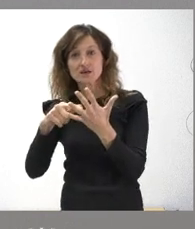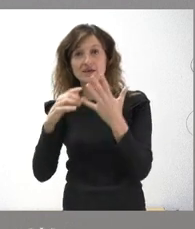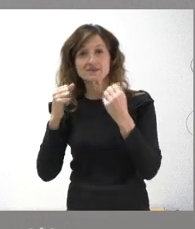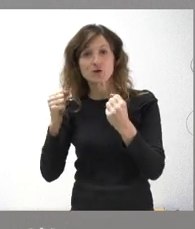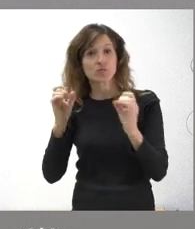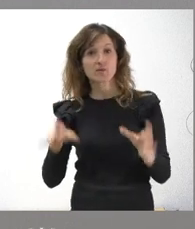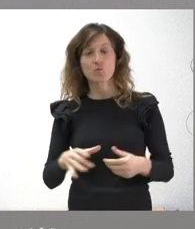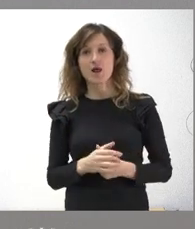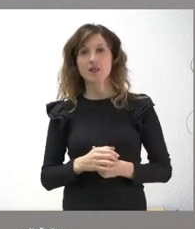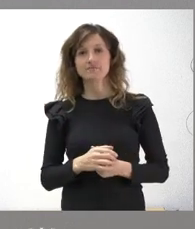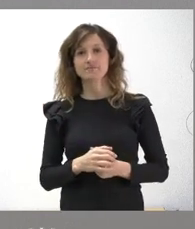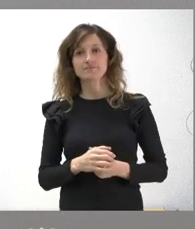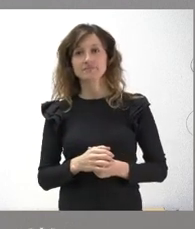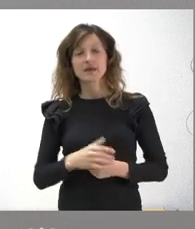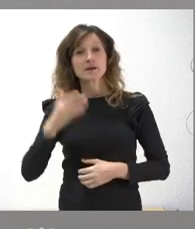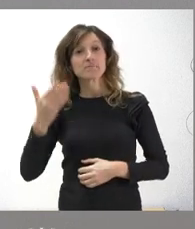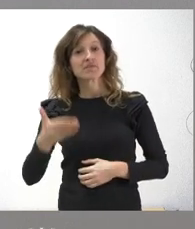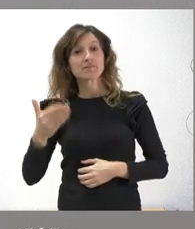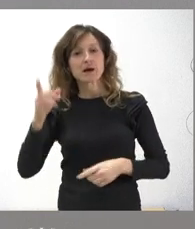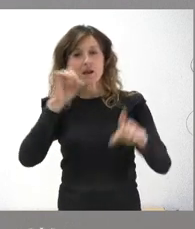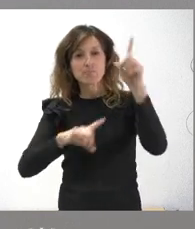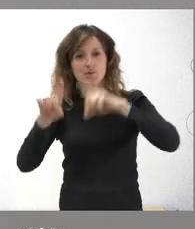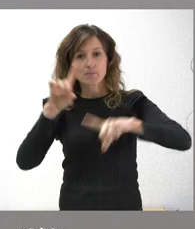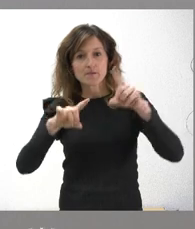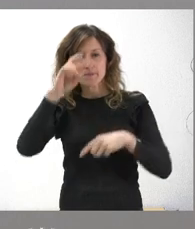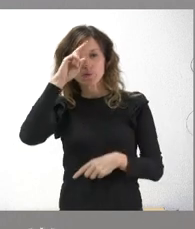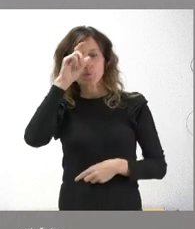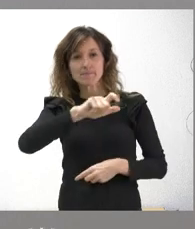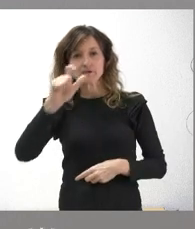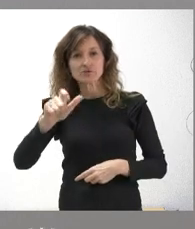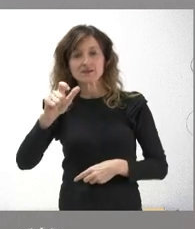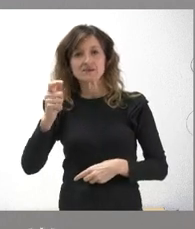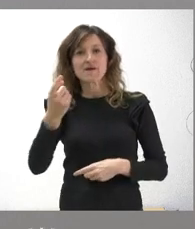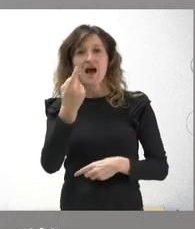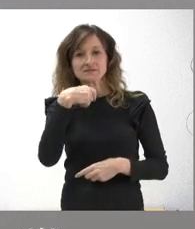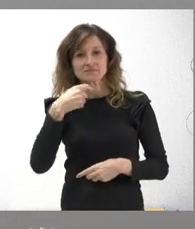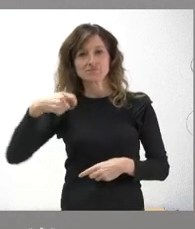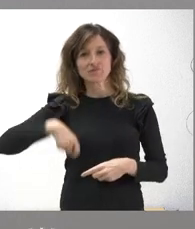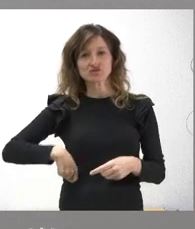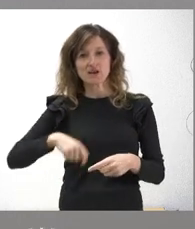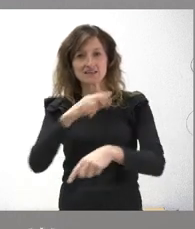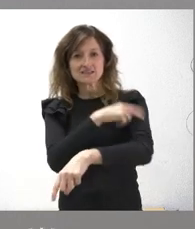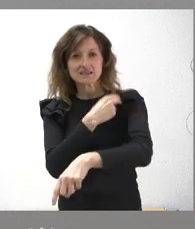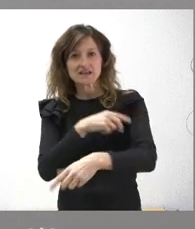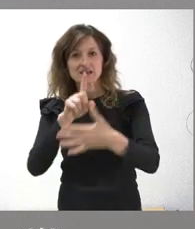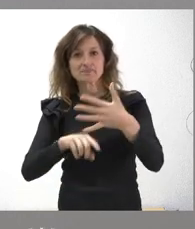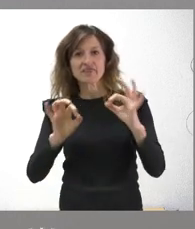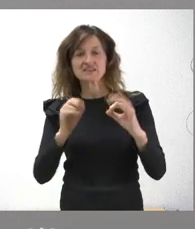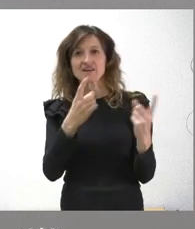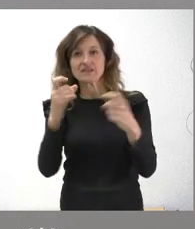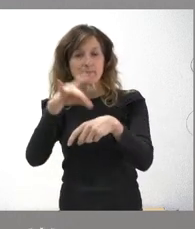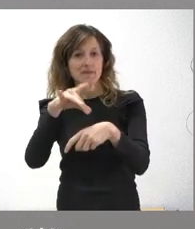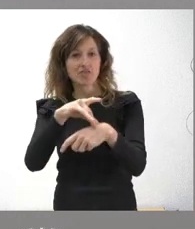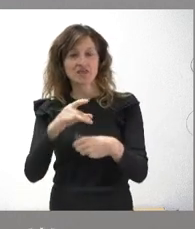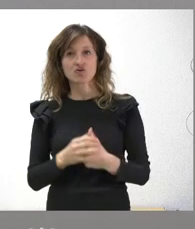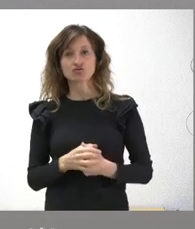igual yo creo que el principal problema que preocupa a la gente Es la falta de profesionales sanitarios y la falta de especialistas médicos